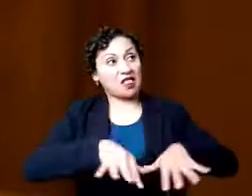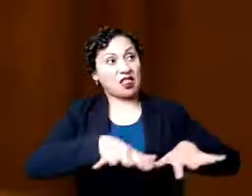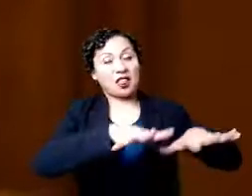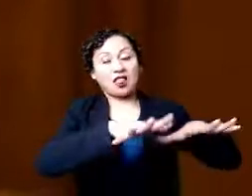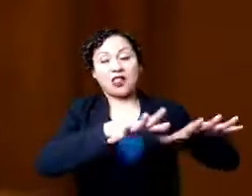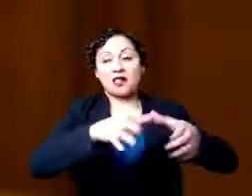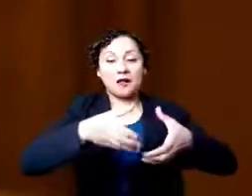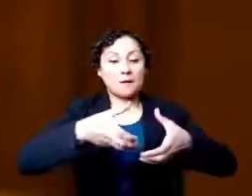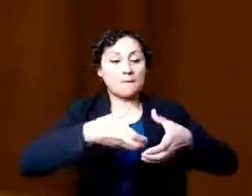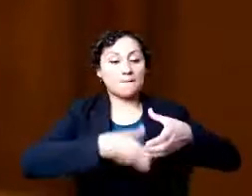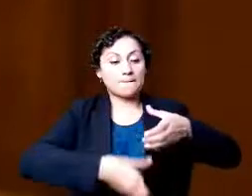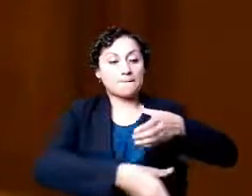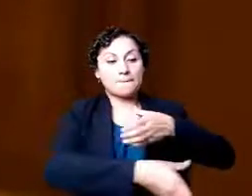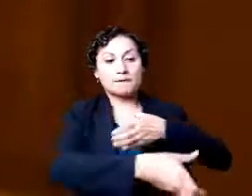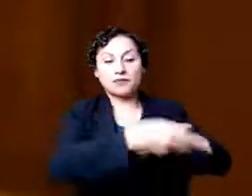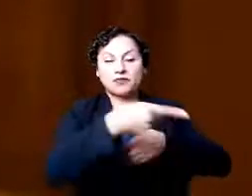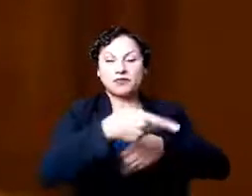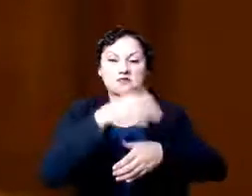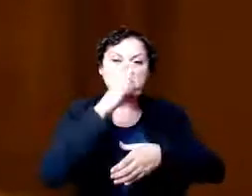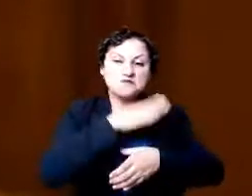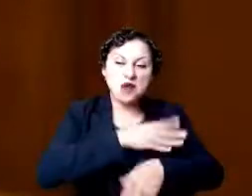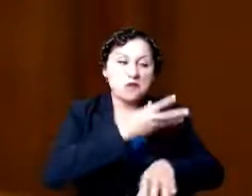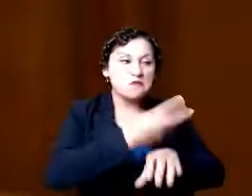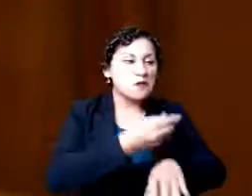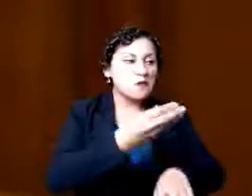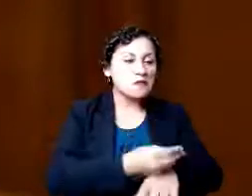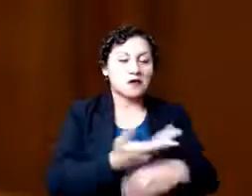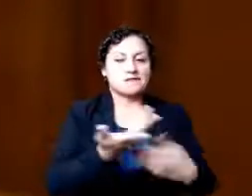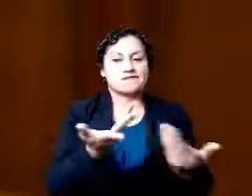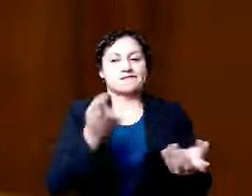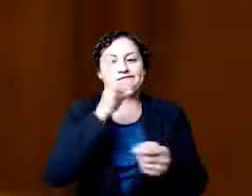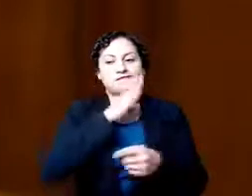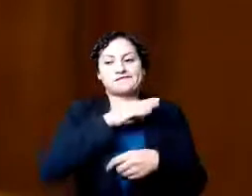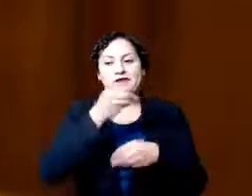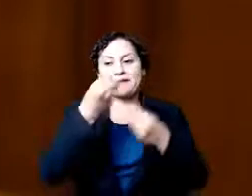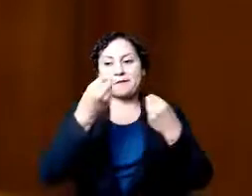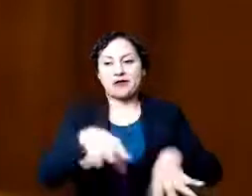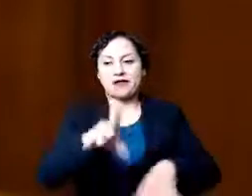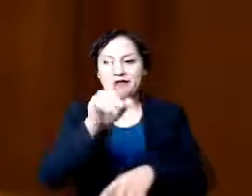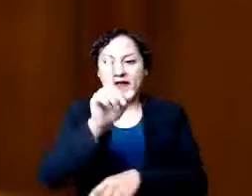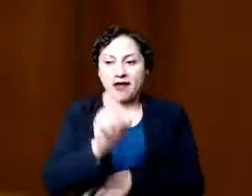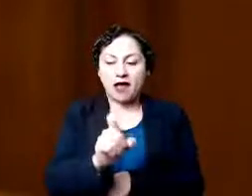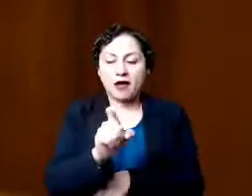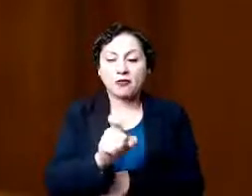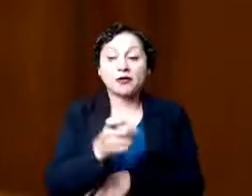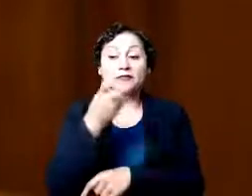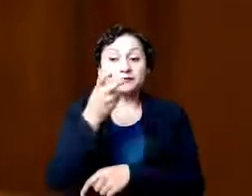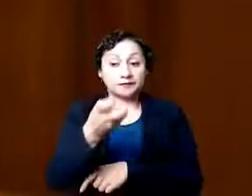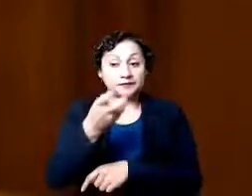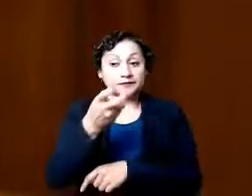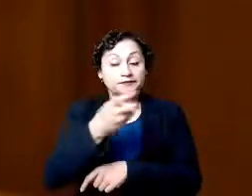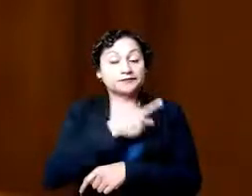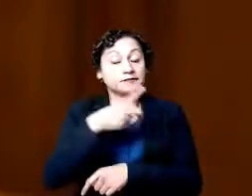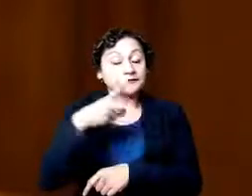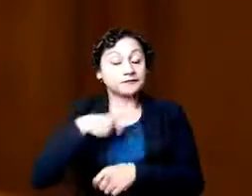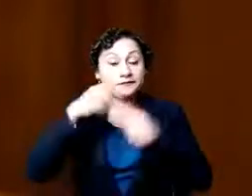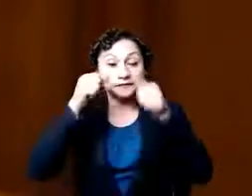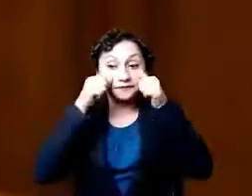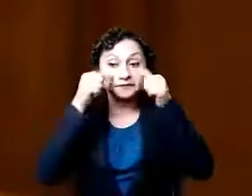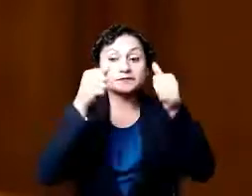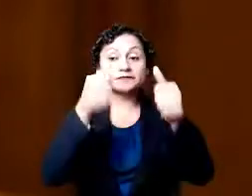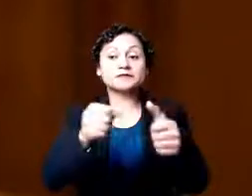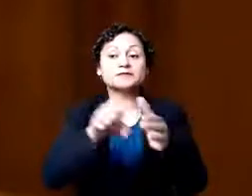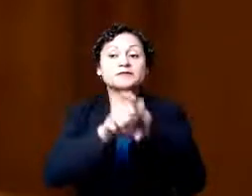tuberías que están en mal estado Entonces mi reflexión y mi pregunta va hacia allá hacia el tema de las fugas que es muy recurrente